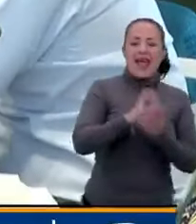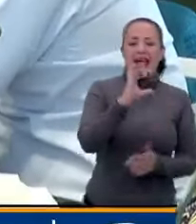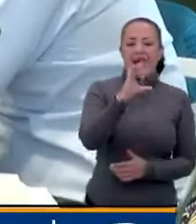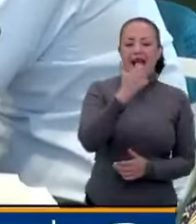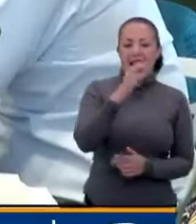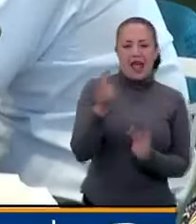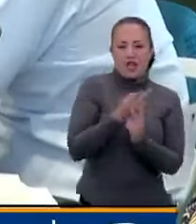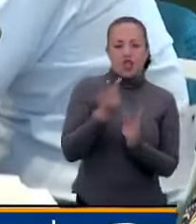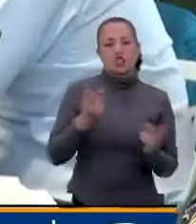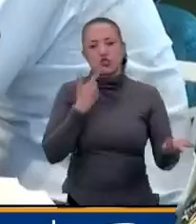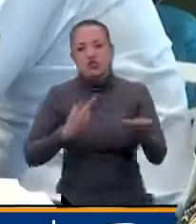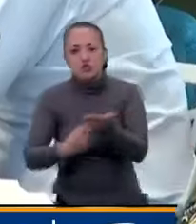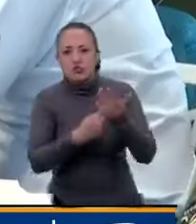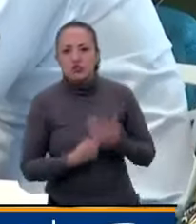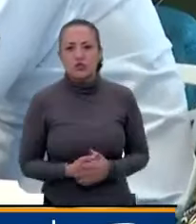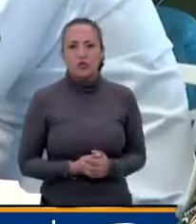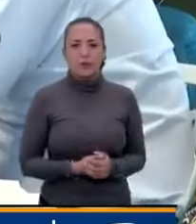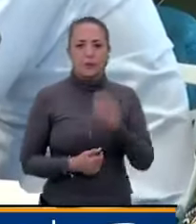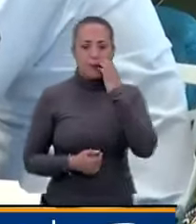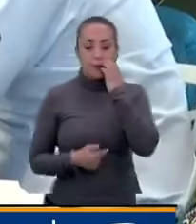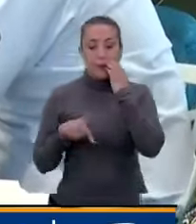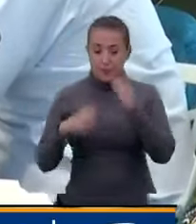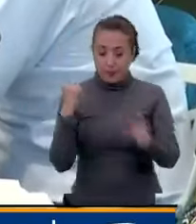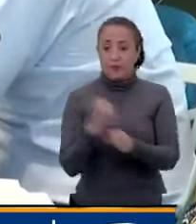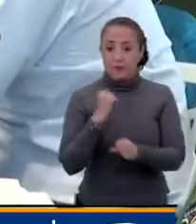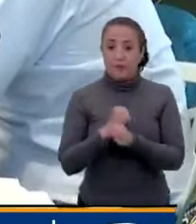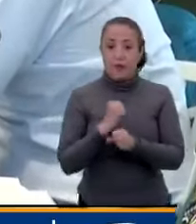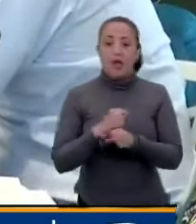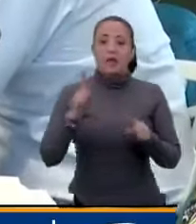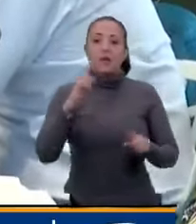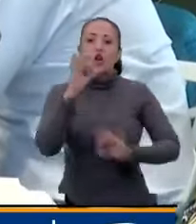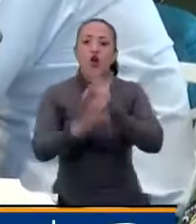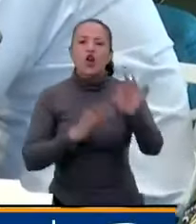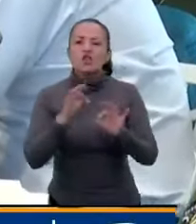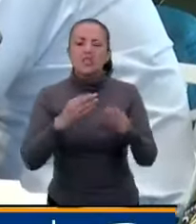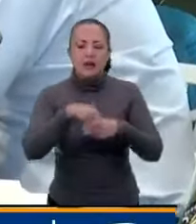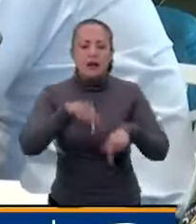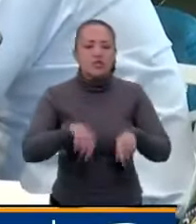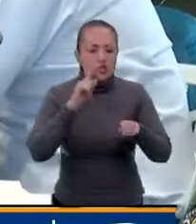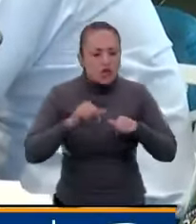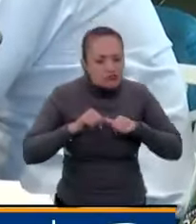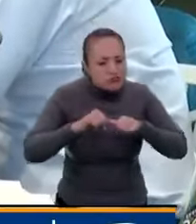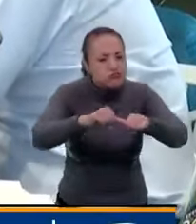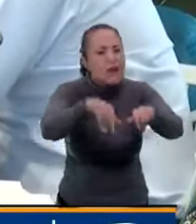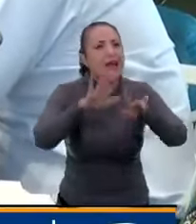Galán y Alejandro Eder. También estamos trabajando con Conservación Internacional para tener un proyecto